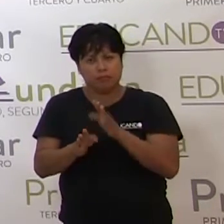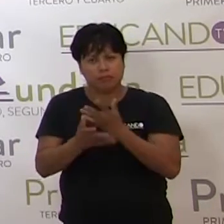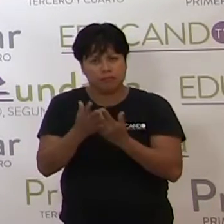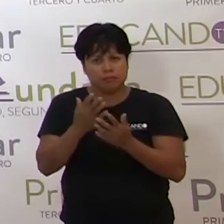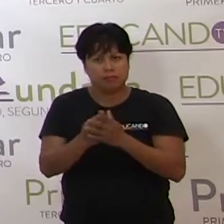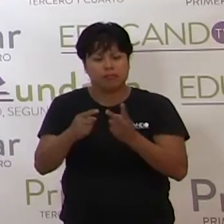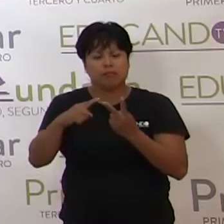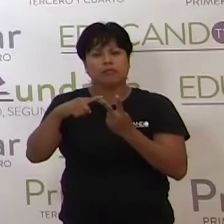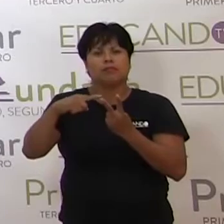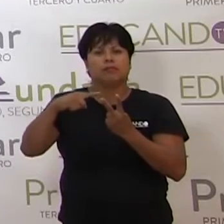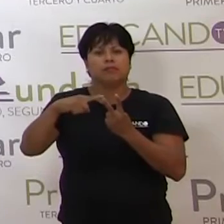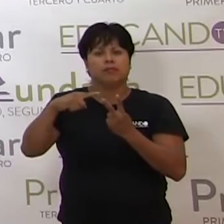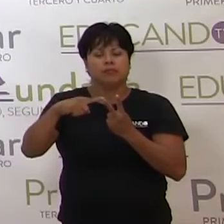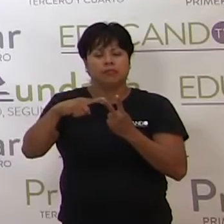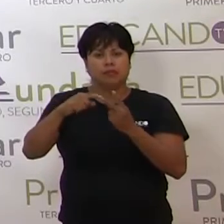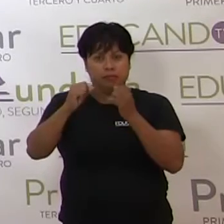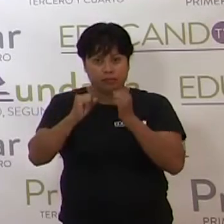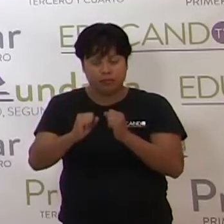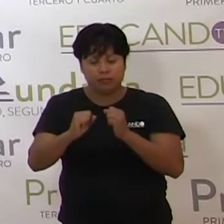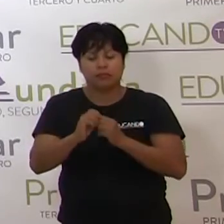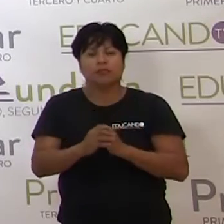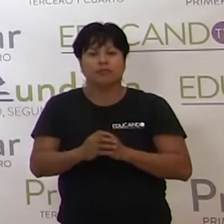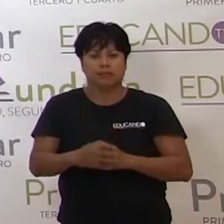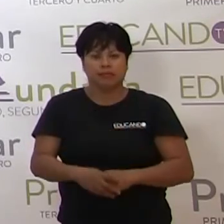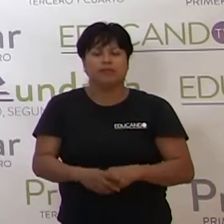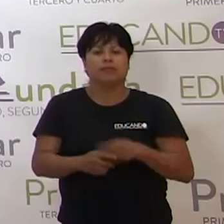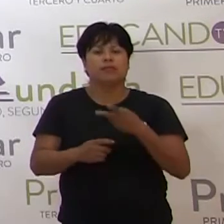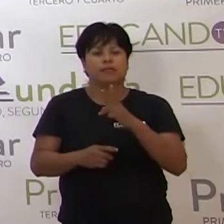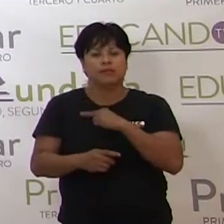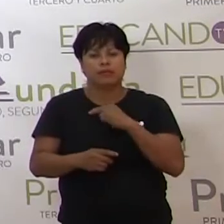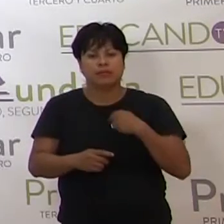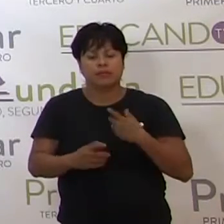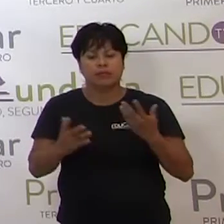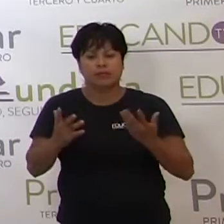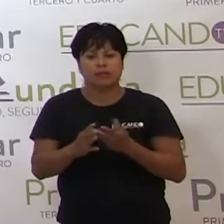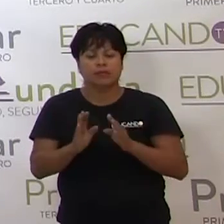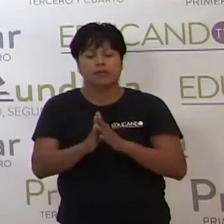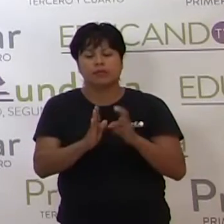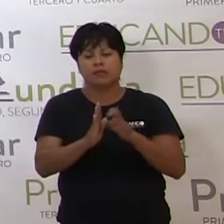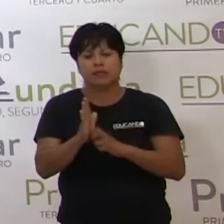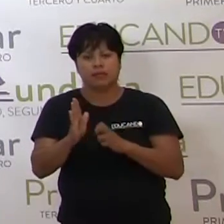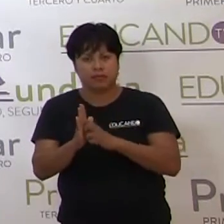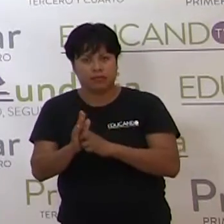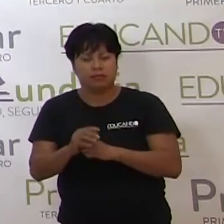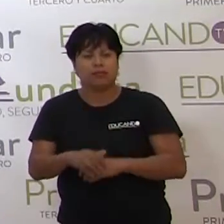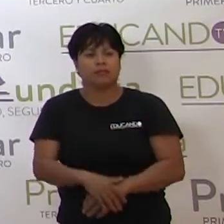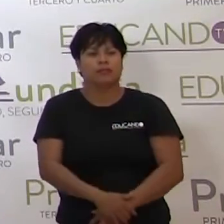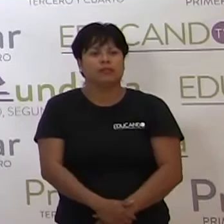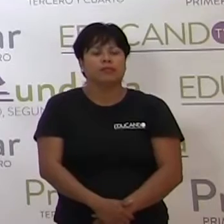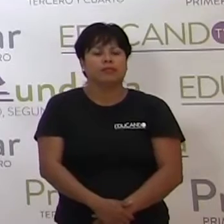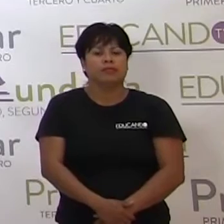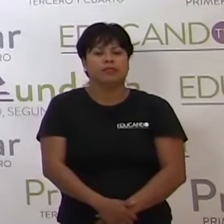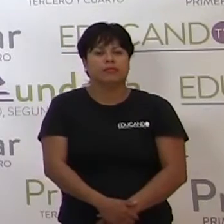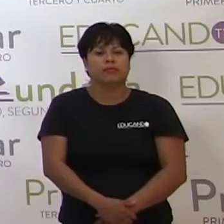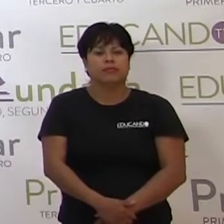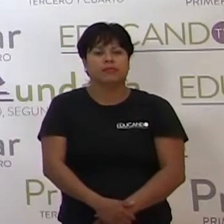raíz cuadrada? Seguro que sí, pero vamos a repasarlo.